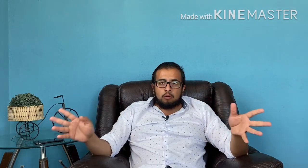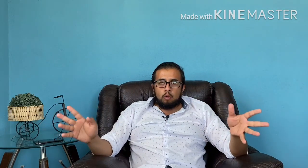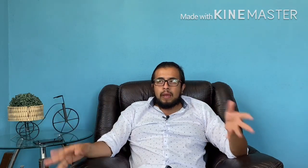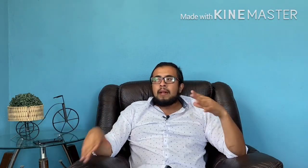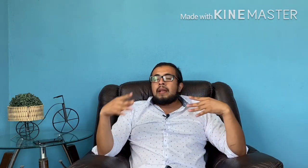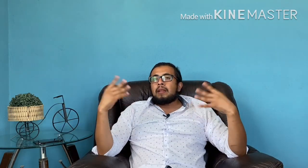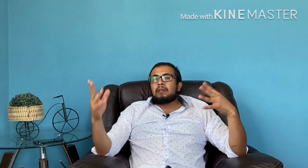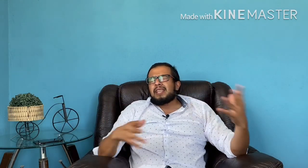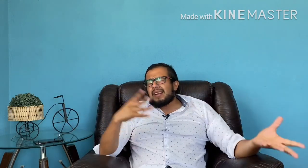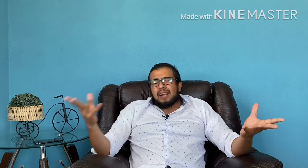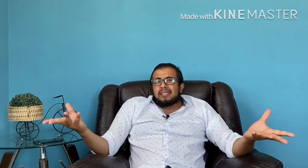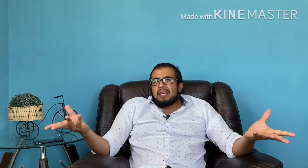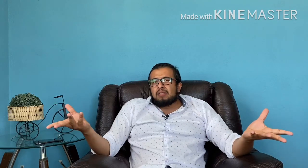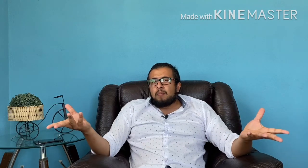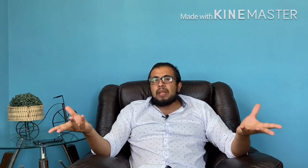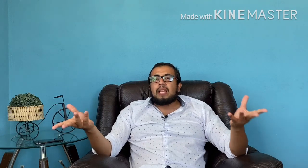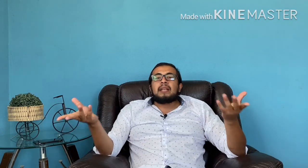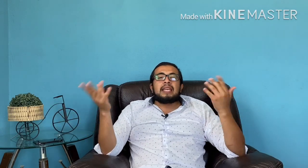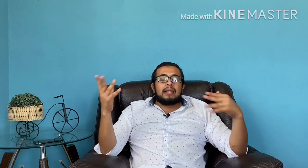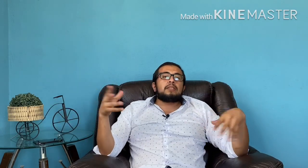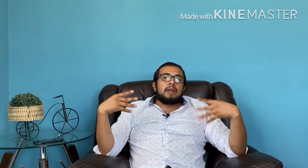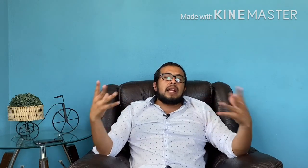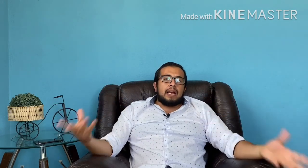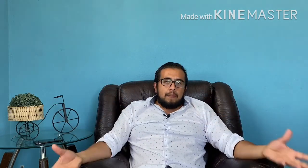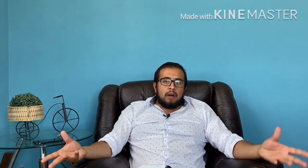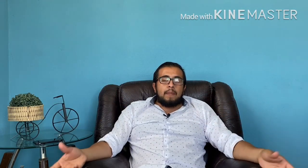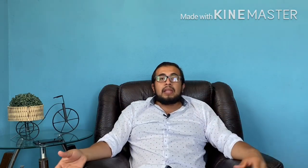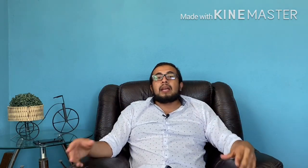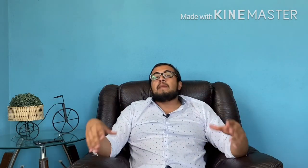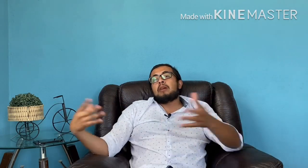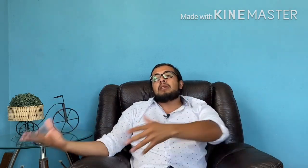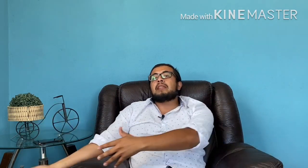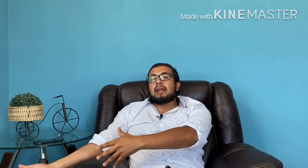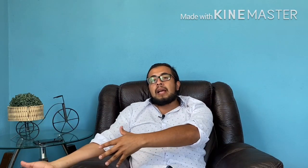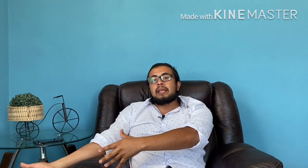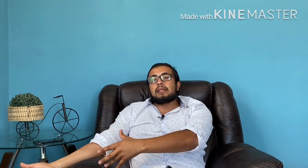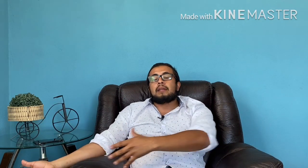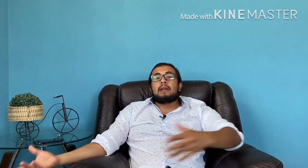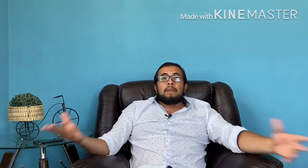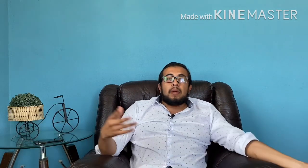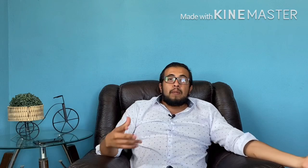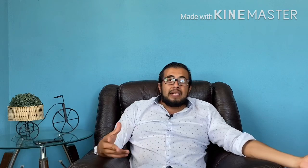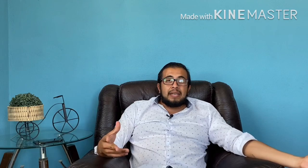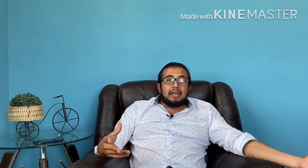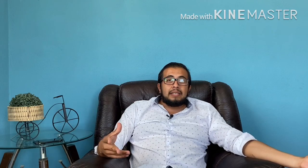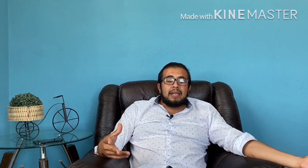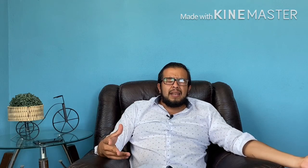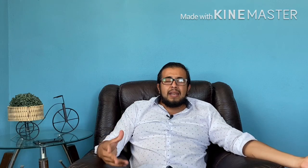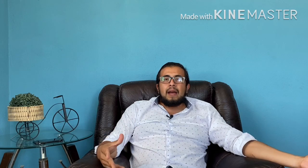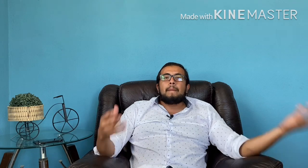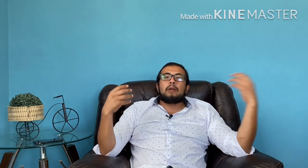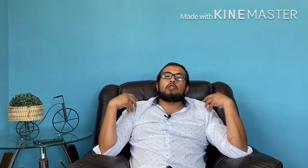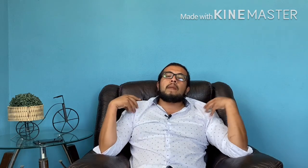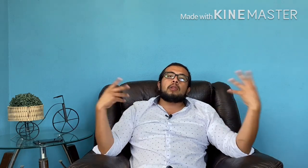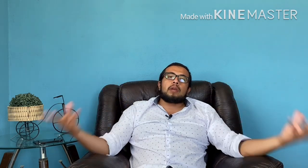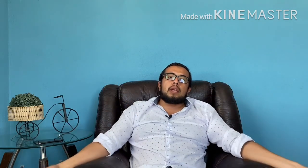vacuna en octubre. Entonces la realidad es que no se puede. Y antes venía la gran problemática de mi hijo ya entra a clases, pero van a hacer clases en